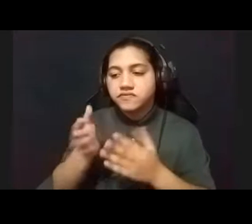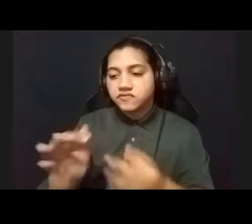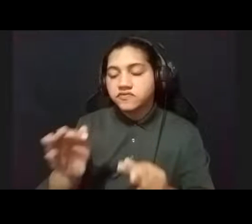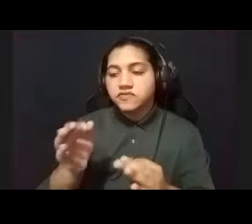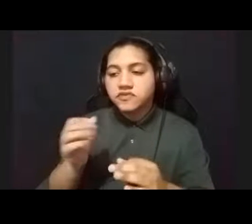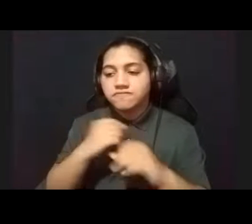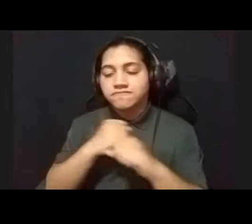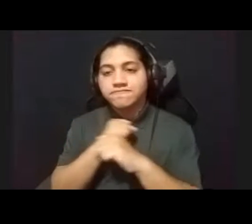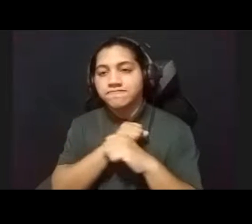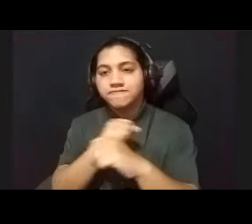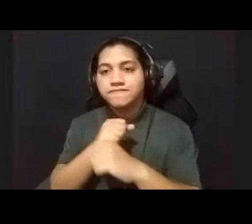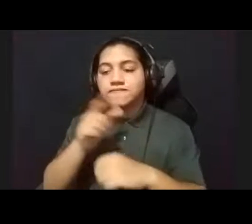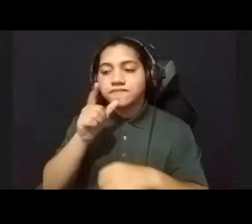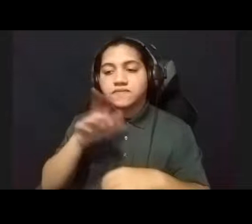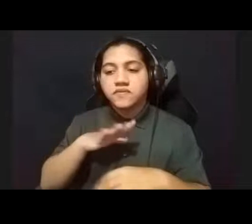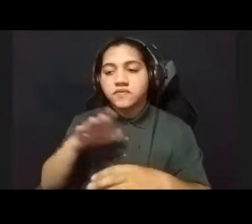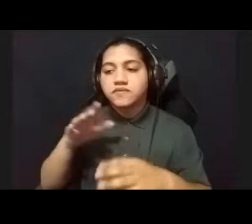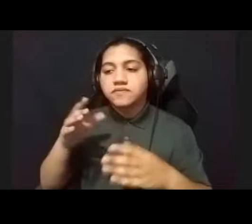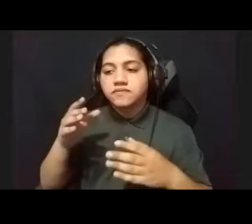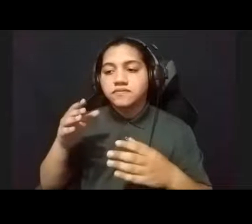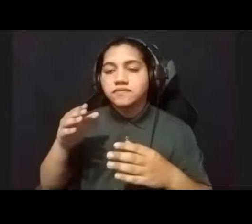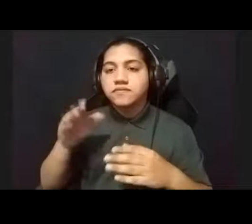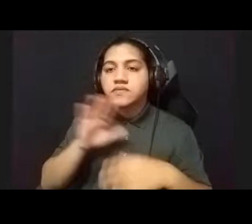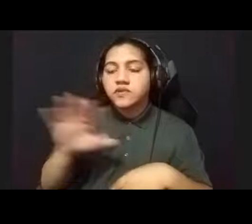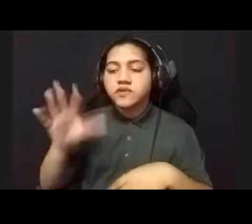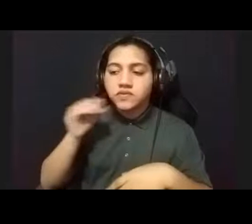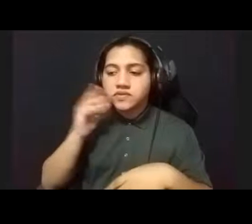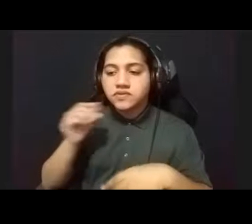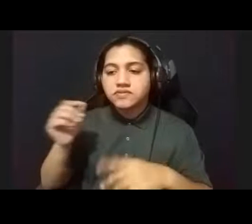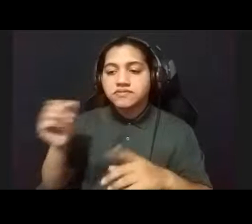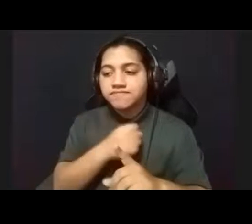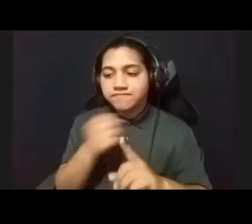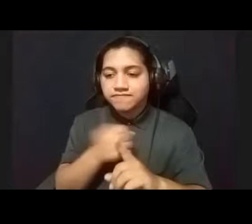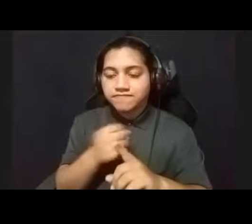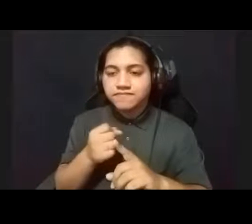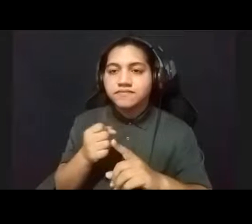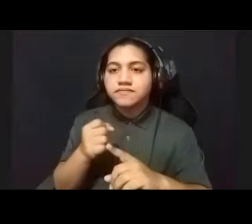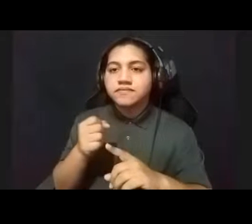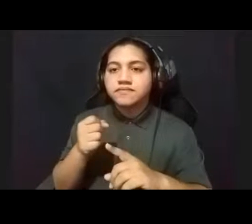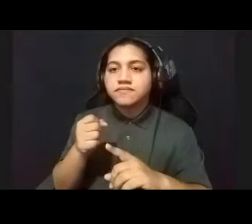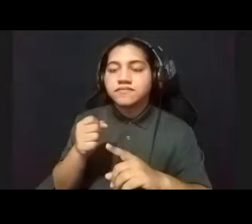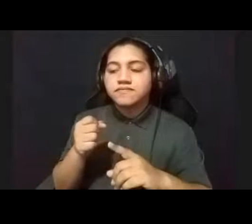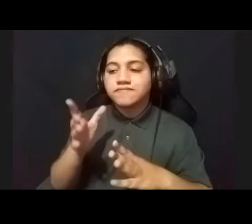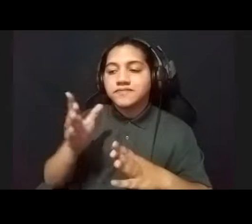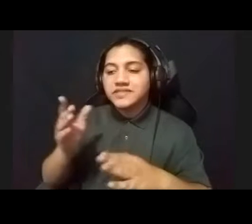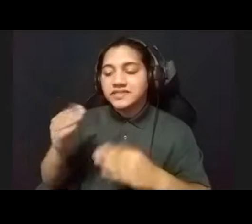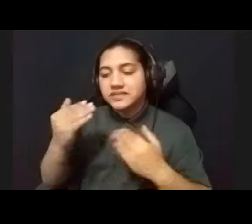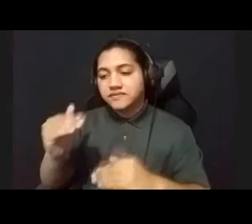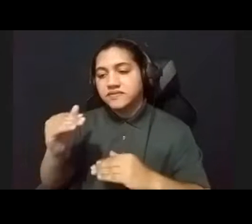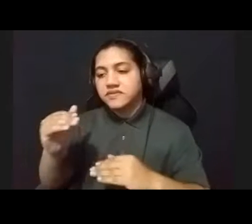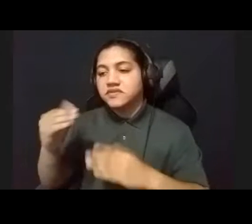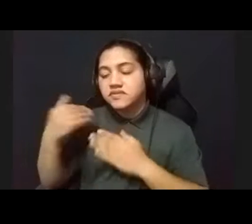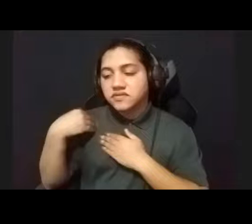defensivo de las mujeres para transmitir sus experiencias de violencia y rígidos roles de género en la sociedad